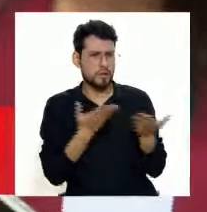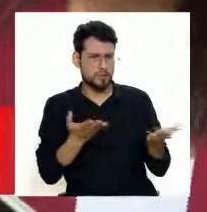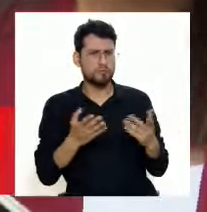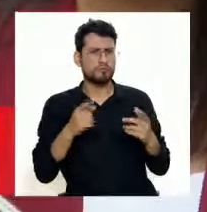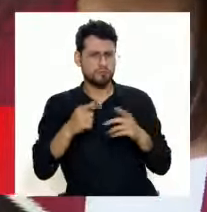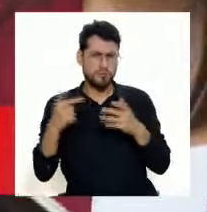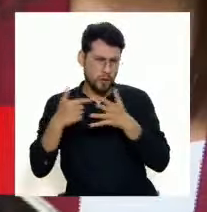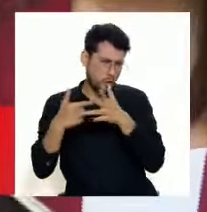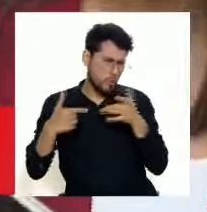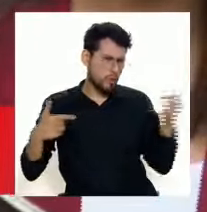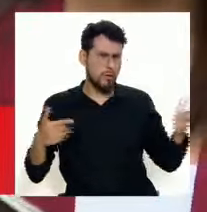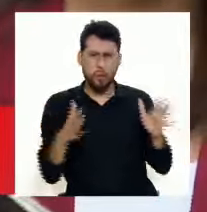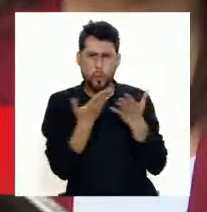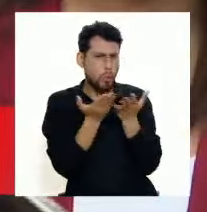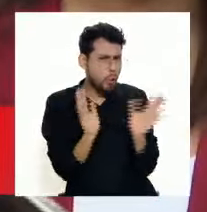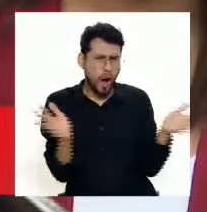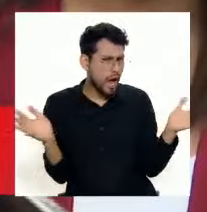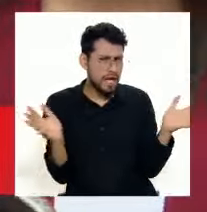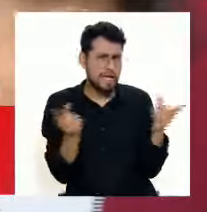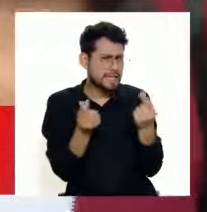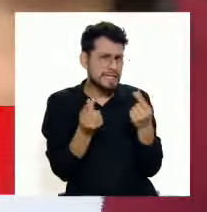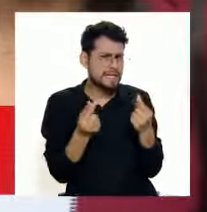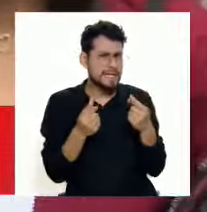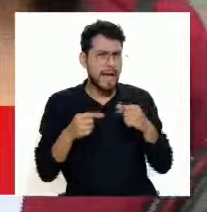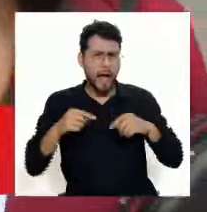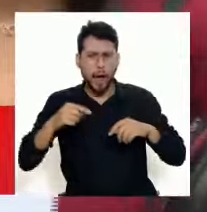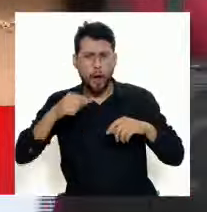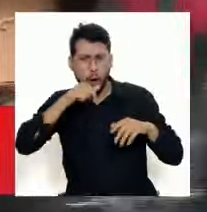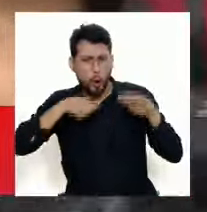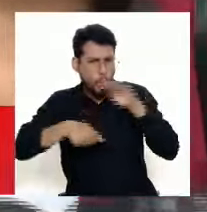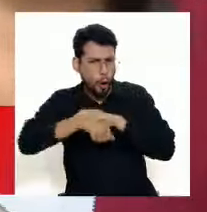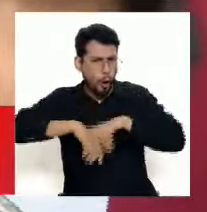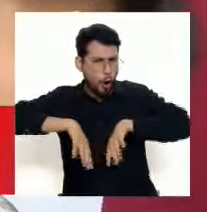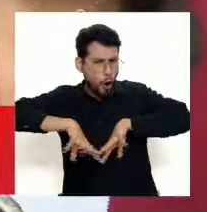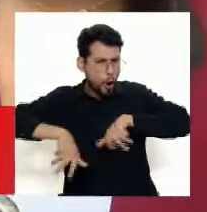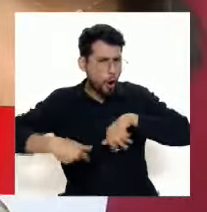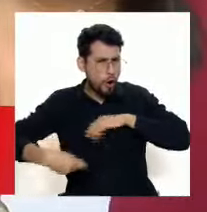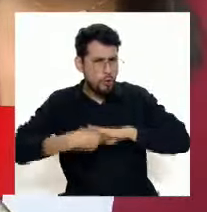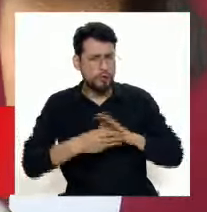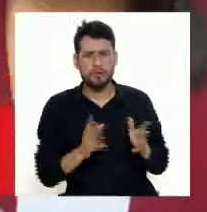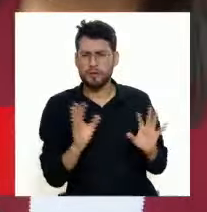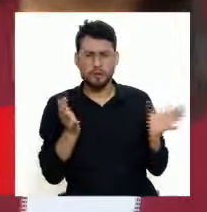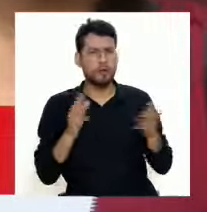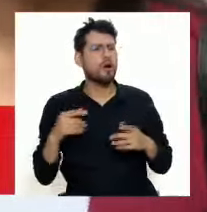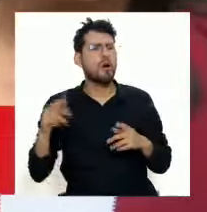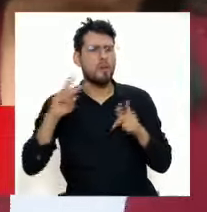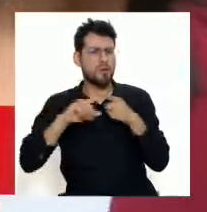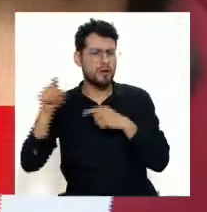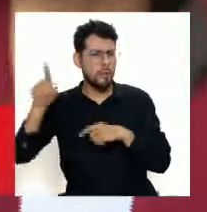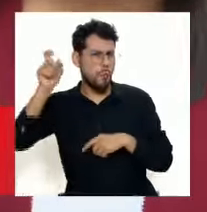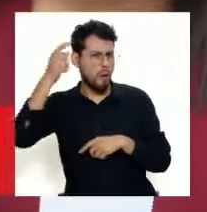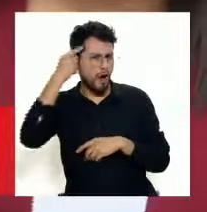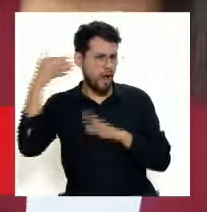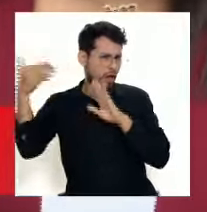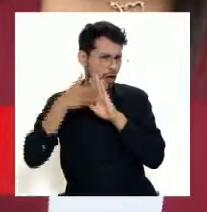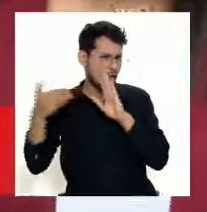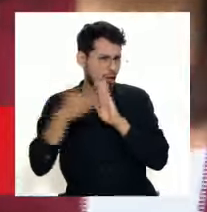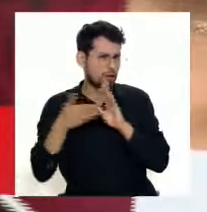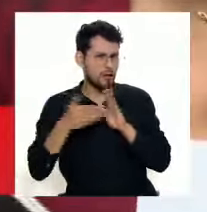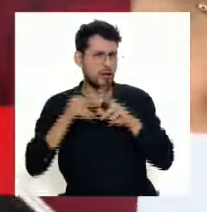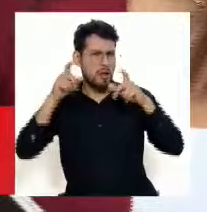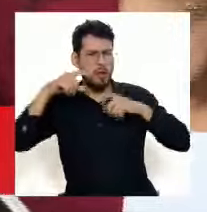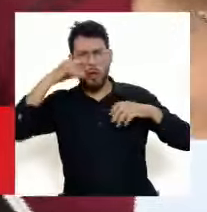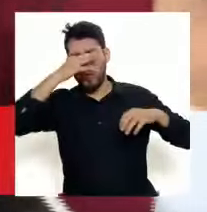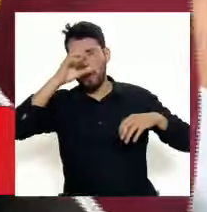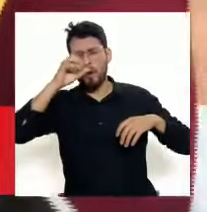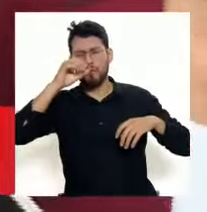estas audiencias, no existe lavado de activos. Lo que hay es una persecución política y un circo